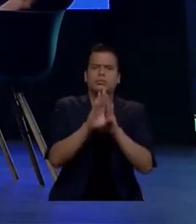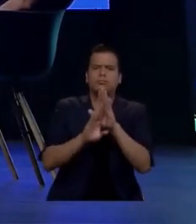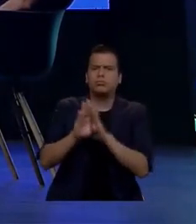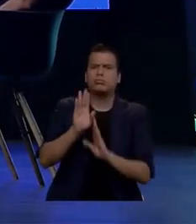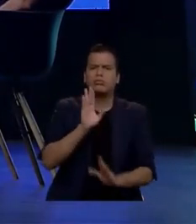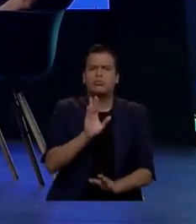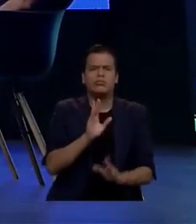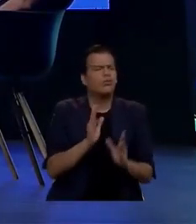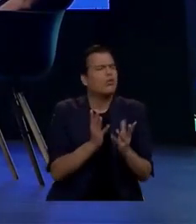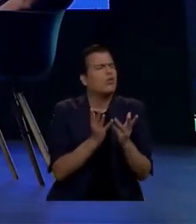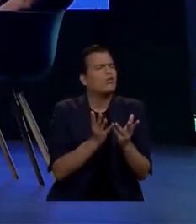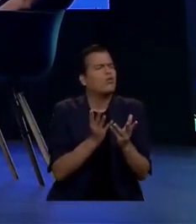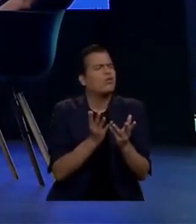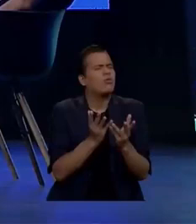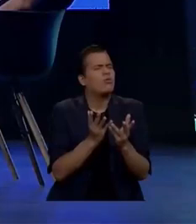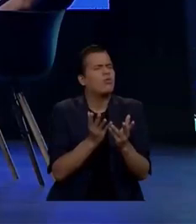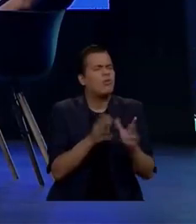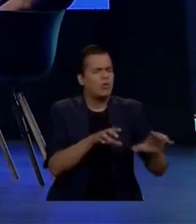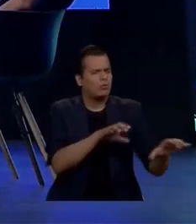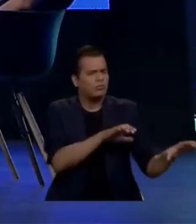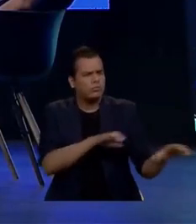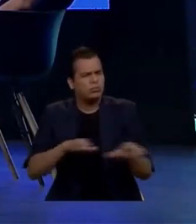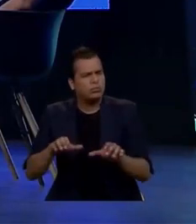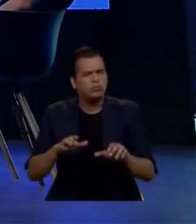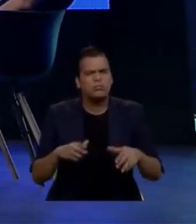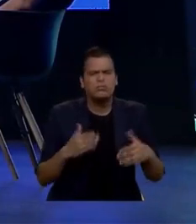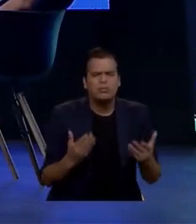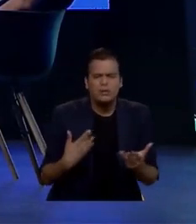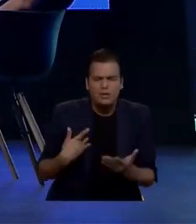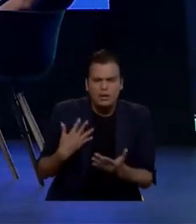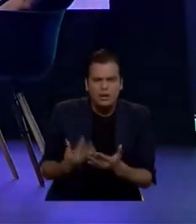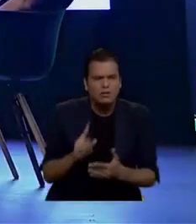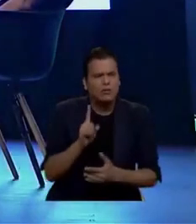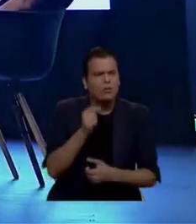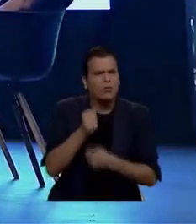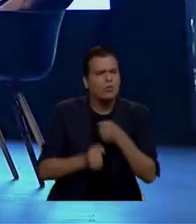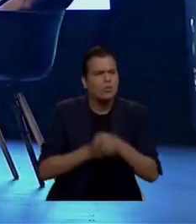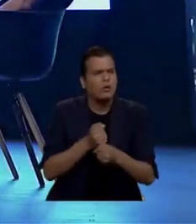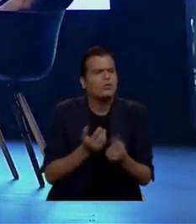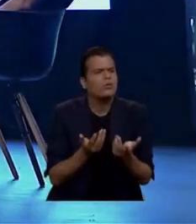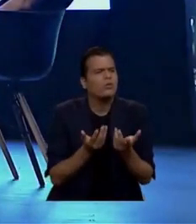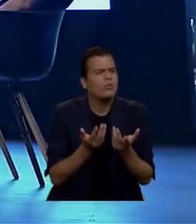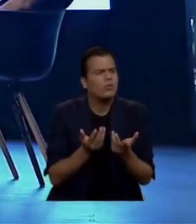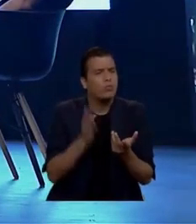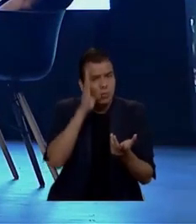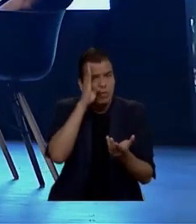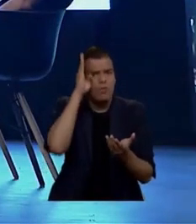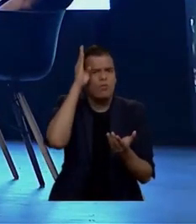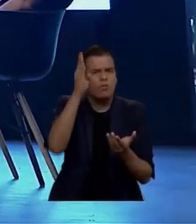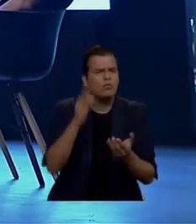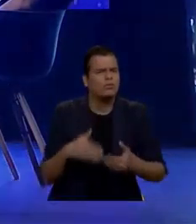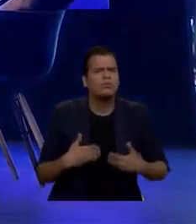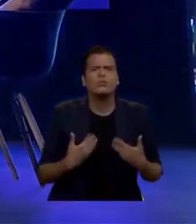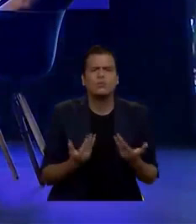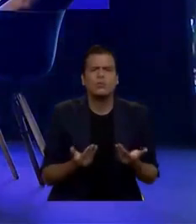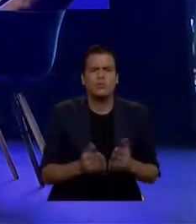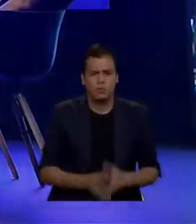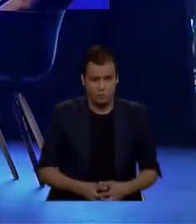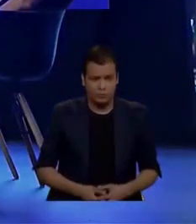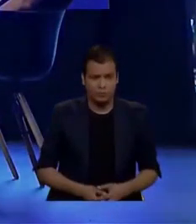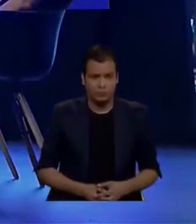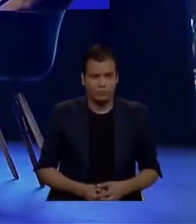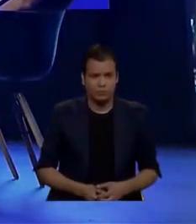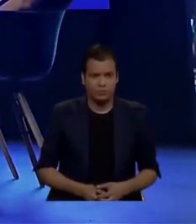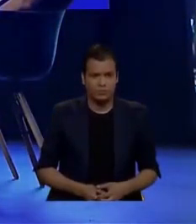cuentas qué es lo que estamos haciendo que se ha hecho en nuestros 442 días y cómo vamos hacia el futuro claro que sí señora ministra